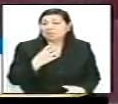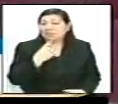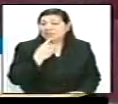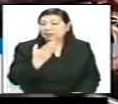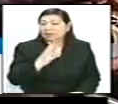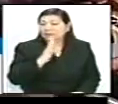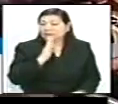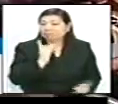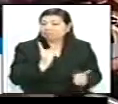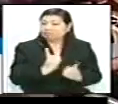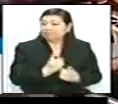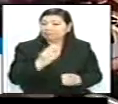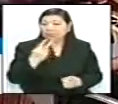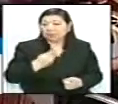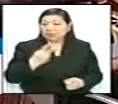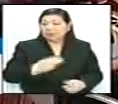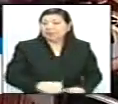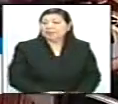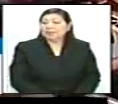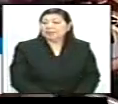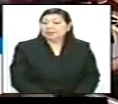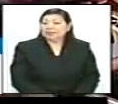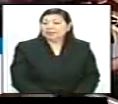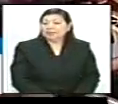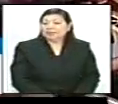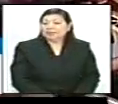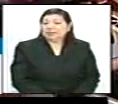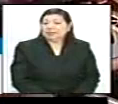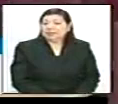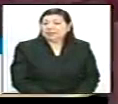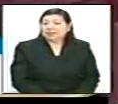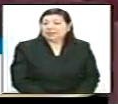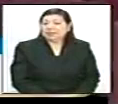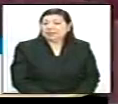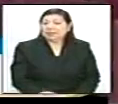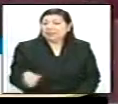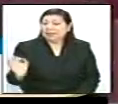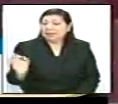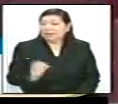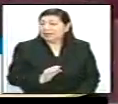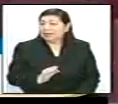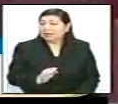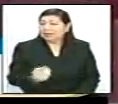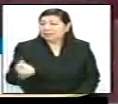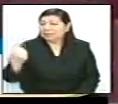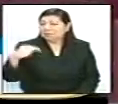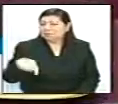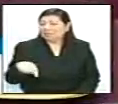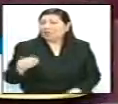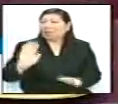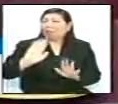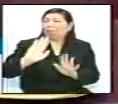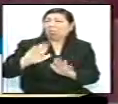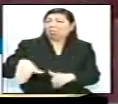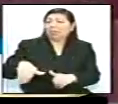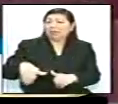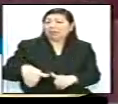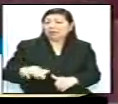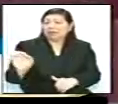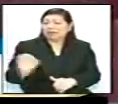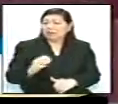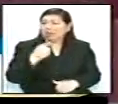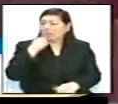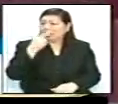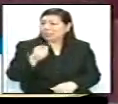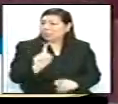El diálogo no está permitido reglamentariamente. Congresista Aramayo. Presidenta, no voy a permitir que nadie venga a menospreciar ningún adjetivo.